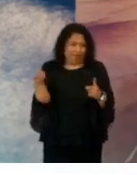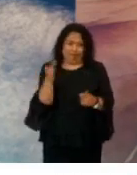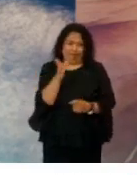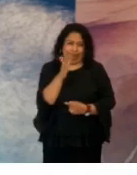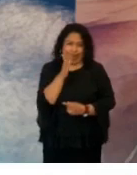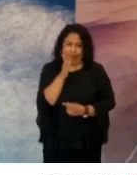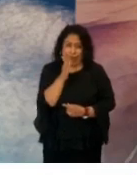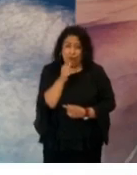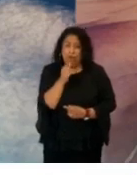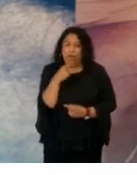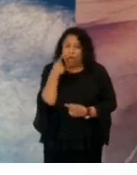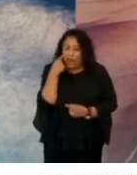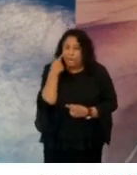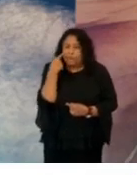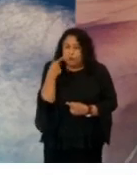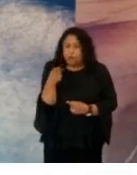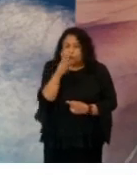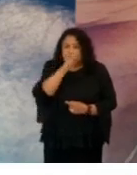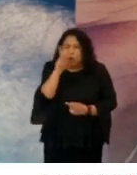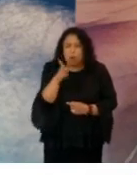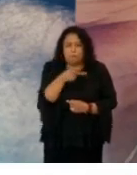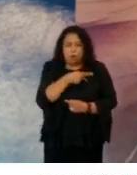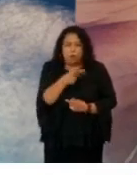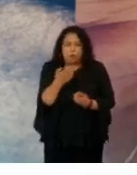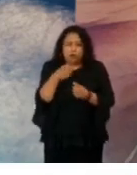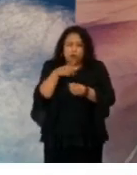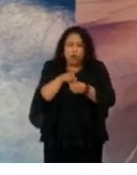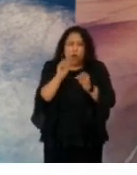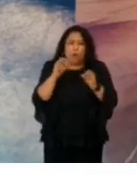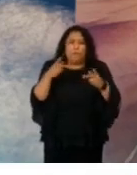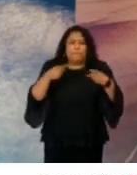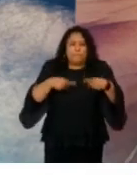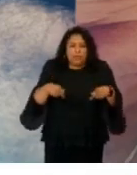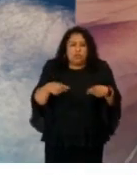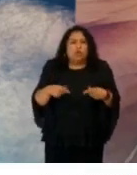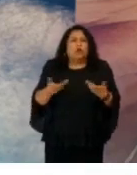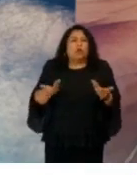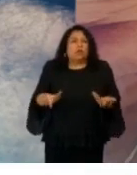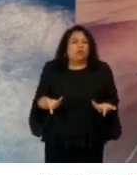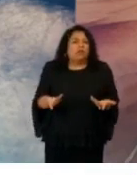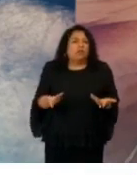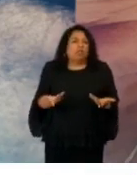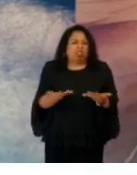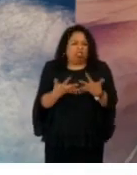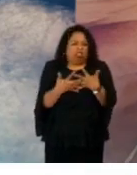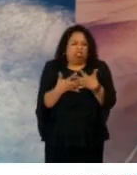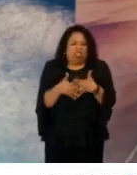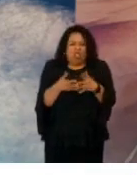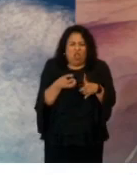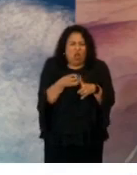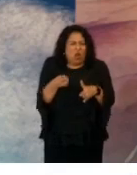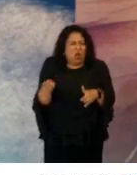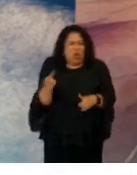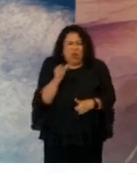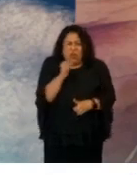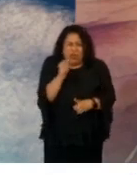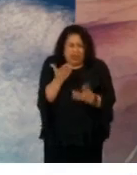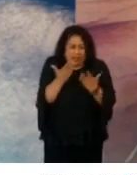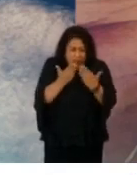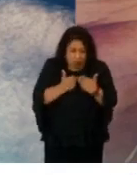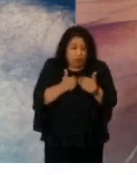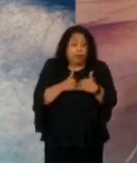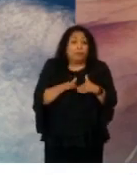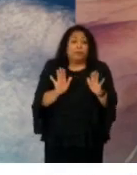El mayor indicador de pobreza de una sociedad o de una persona es no estar organizado. Y